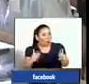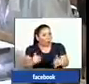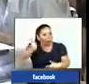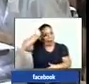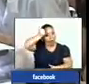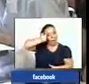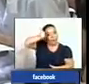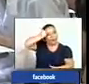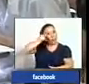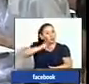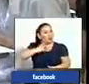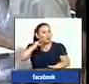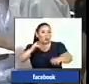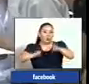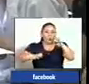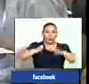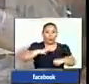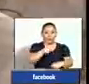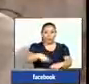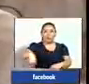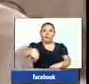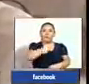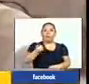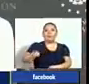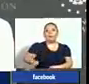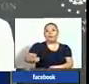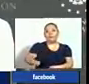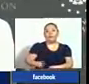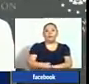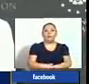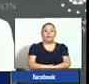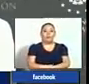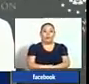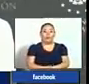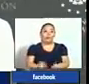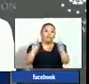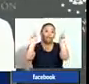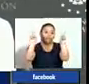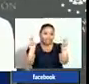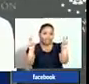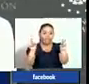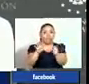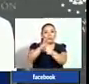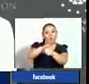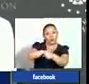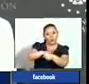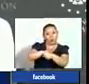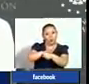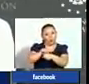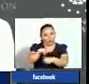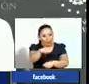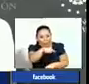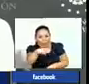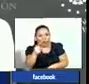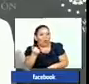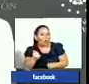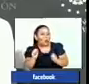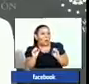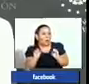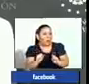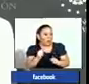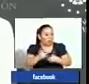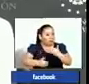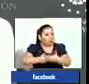aptitudes socioemocionales de los estudiantes. En el marco de la pandemia, ¿cómo han podido desempeñarse